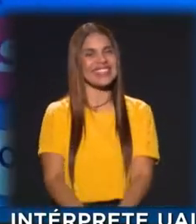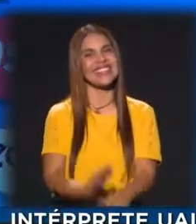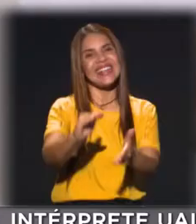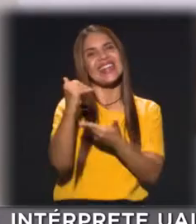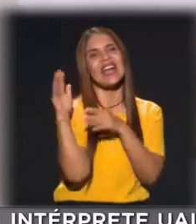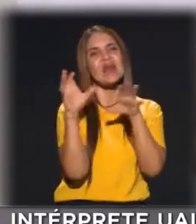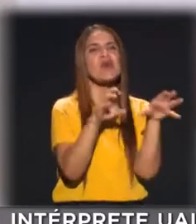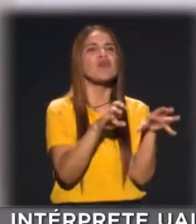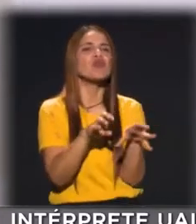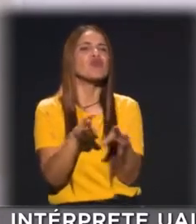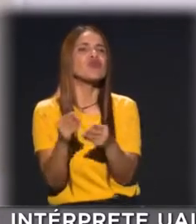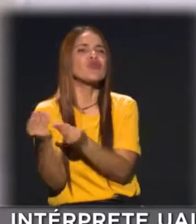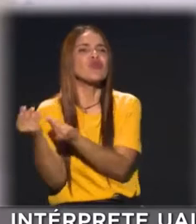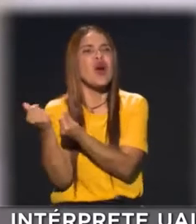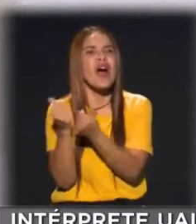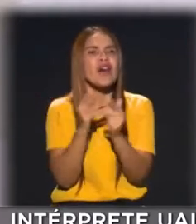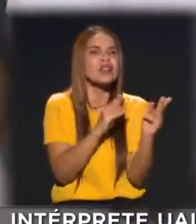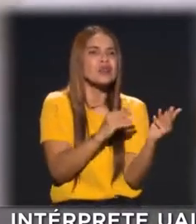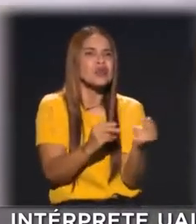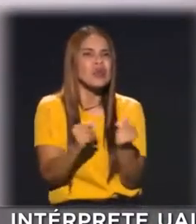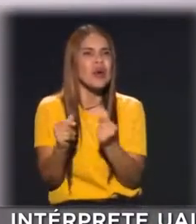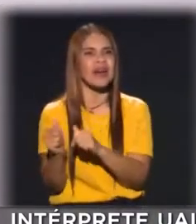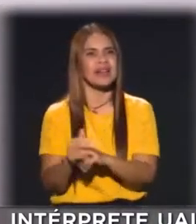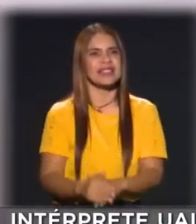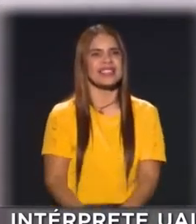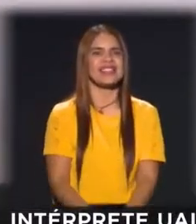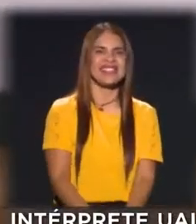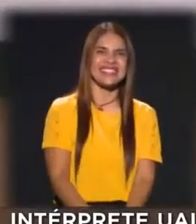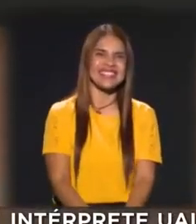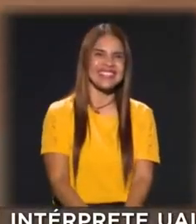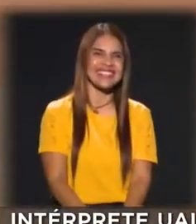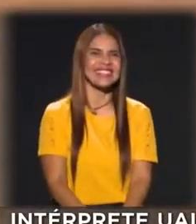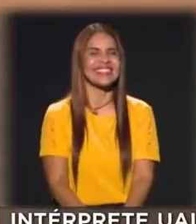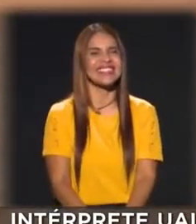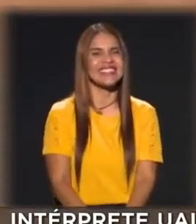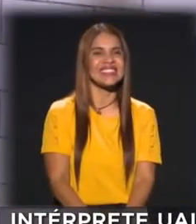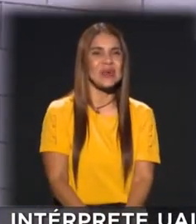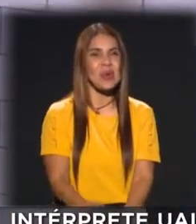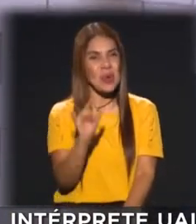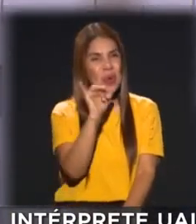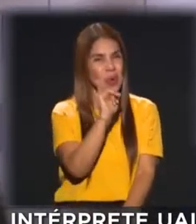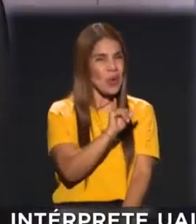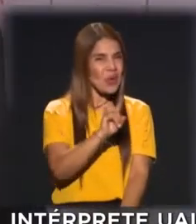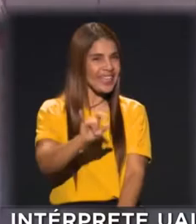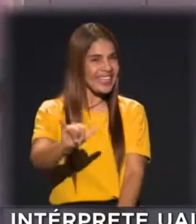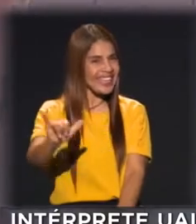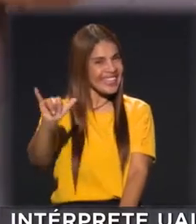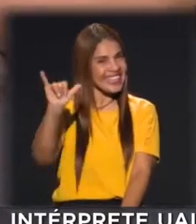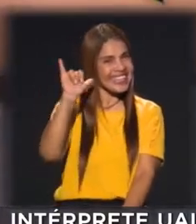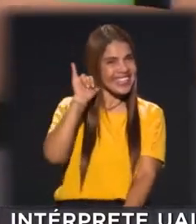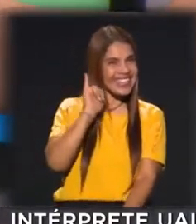regalar un movimiento suave. ¡Uy! Mire, de arriba hacia abajo, vamos. ¡Uy!